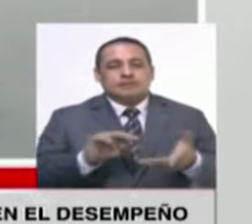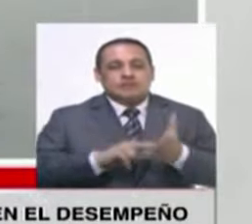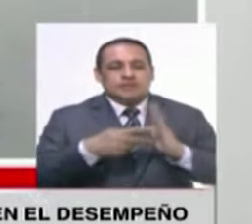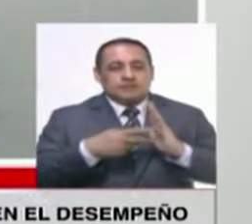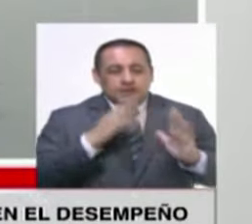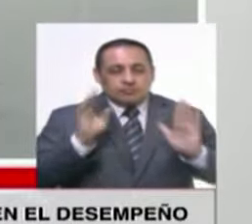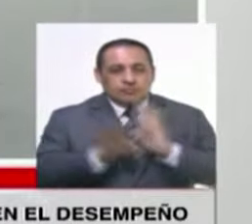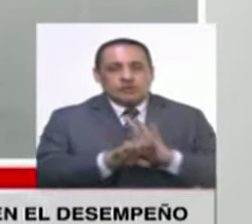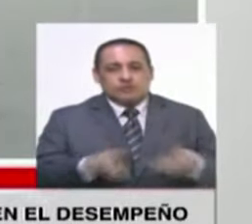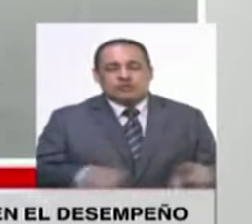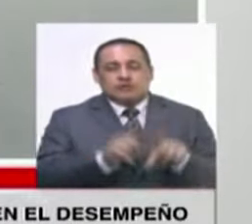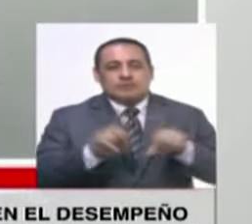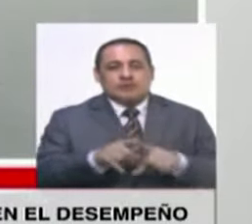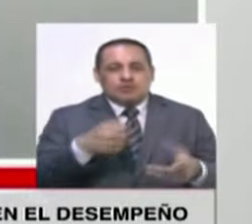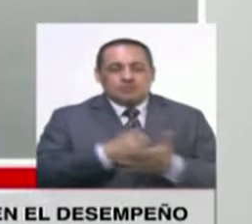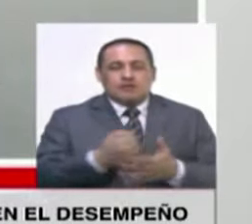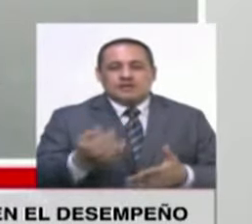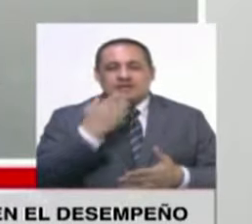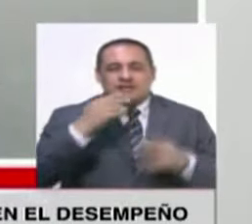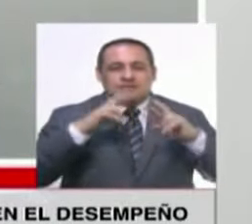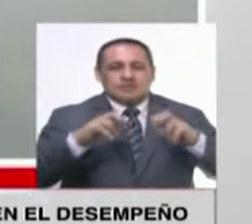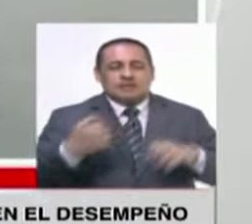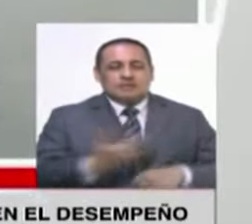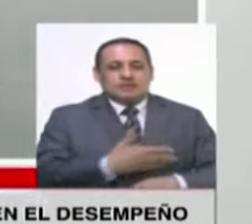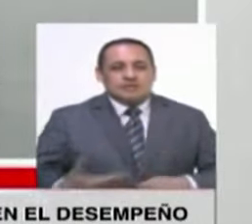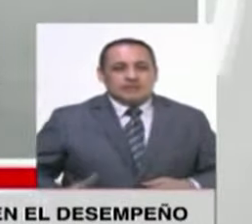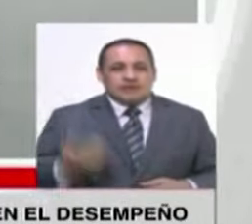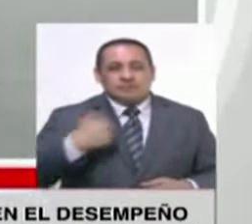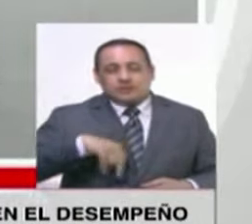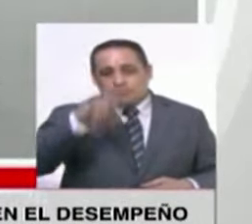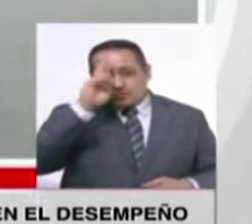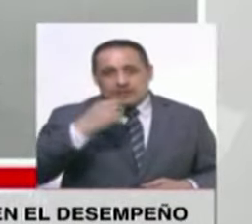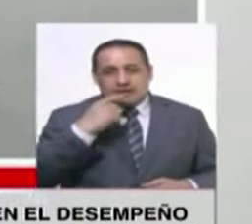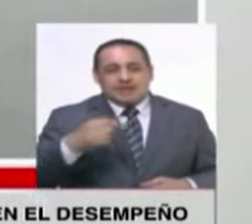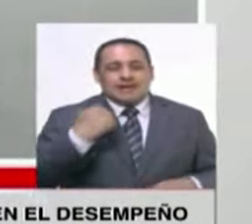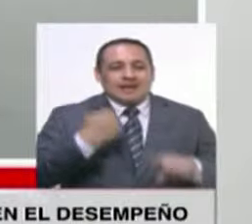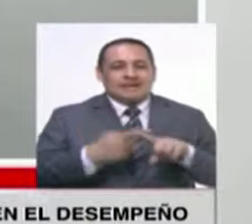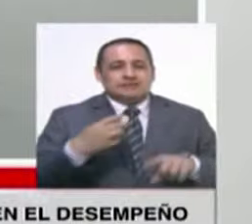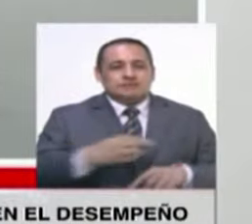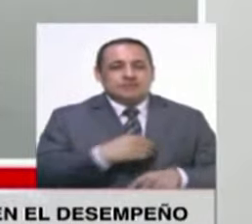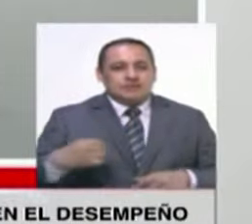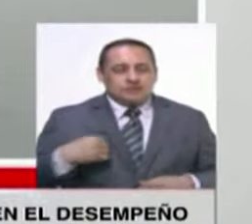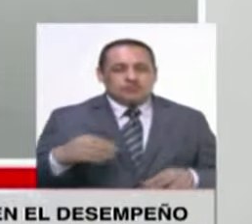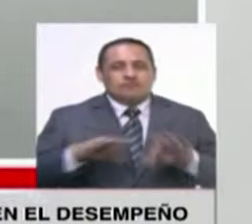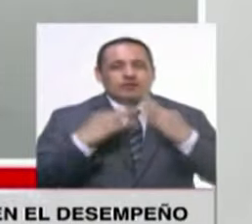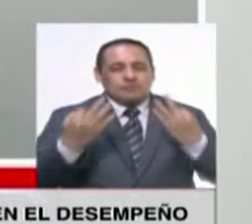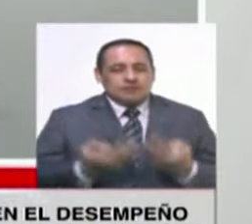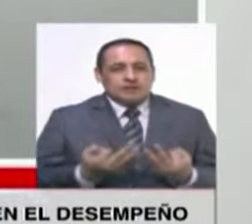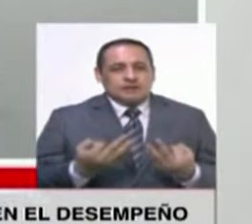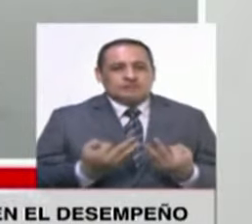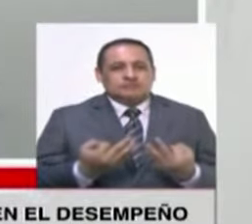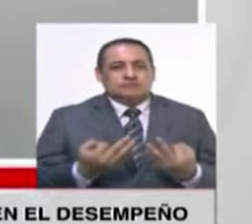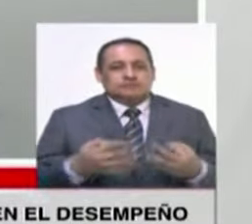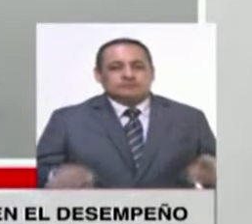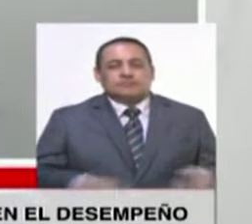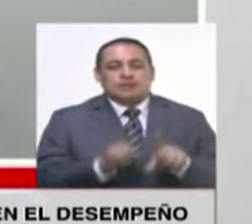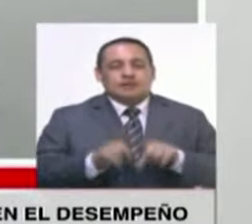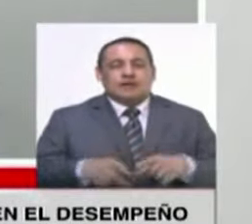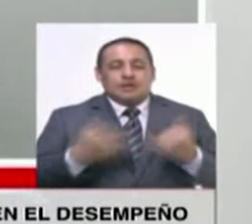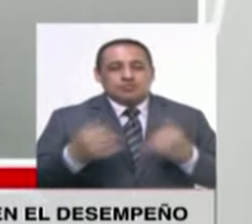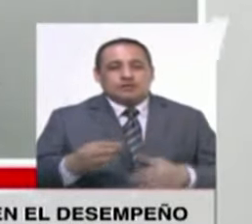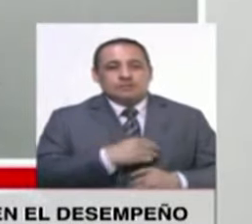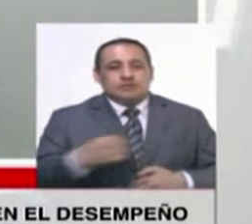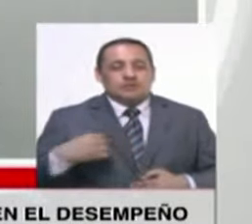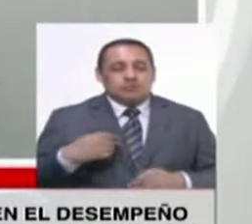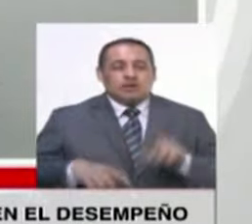tratándose de a quien se está investigando, es el presidente de la República, ex ministros, familia, actuales ministros